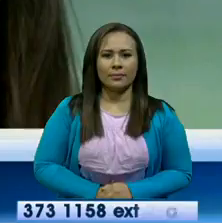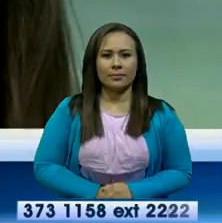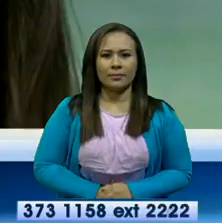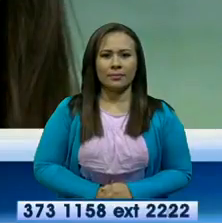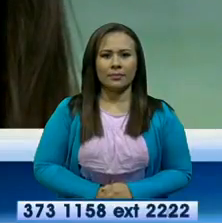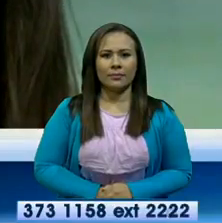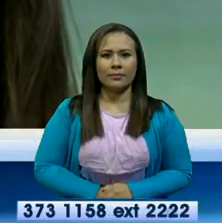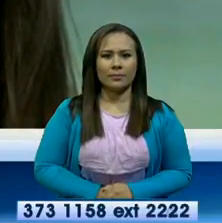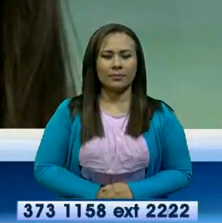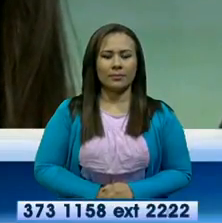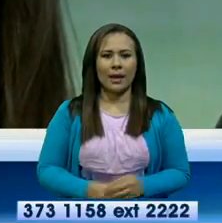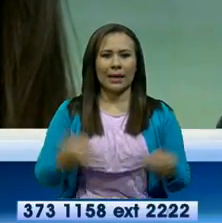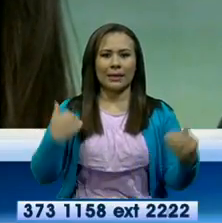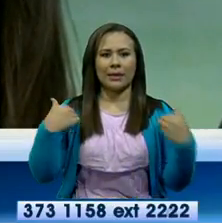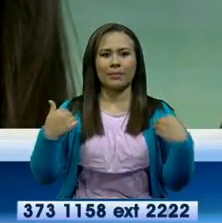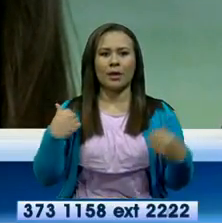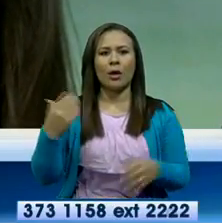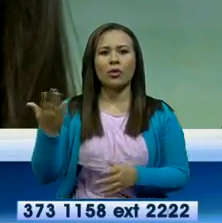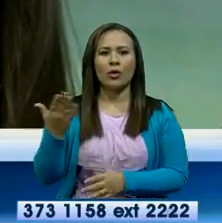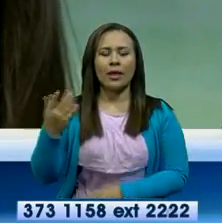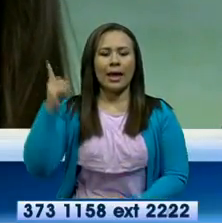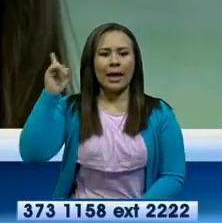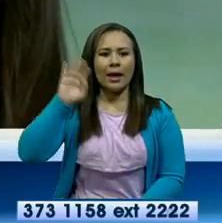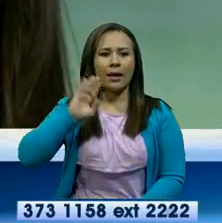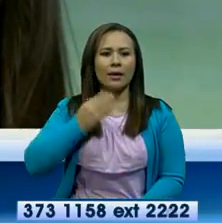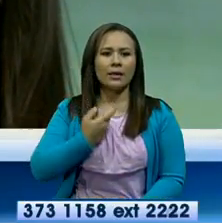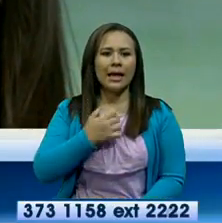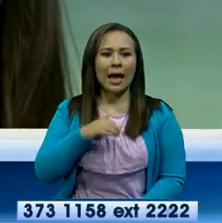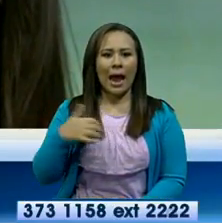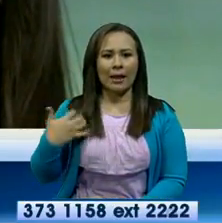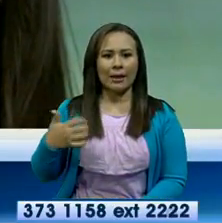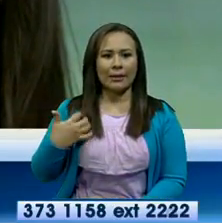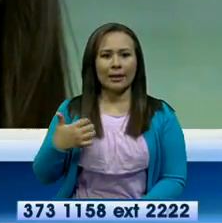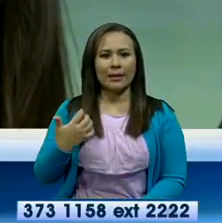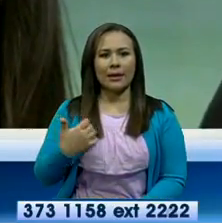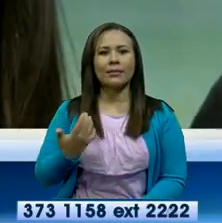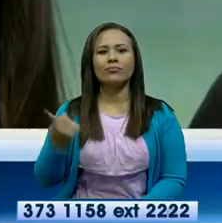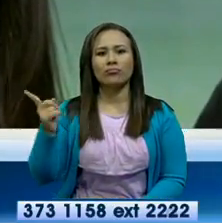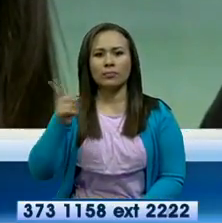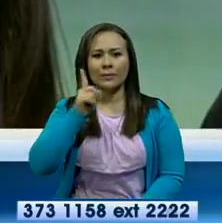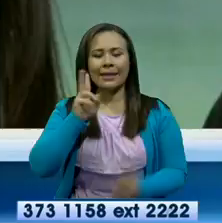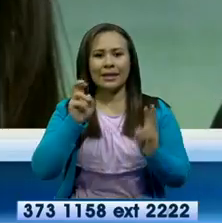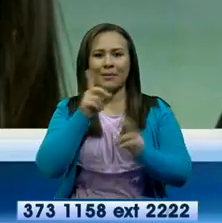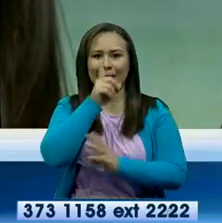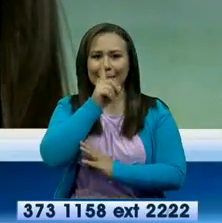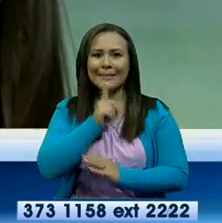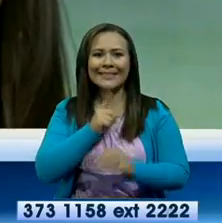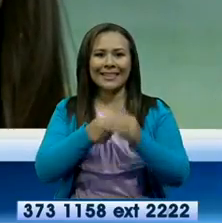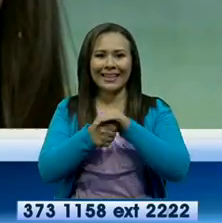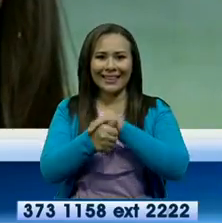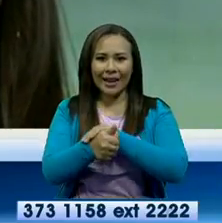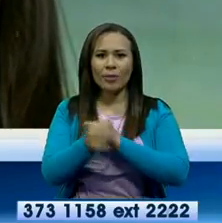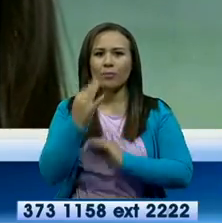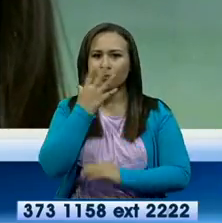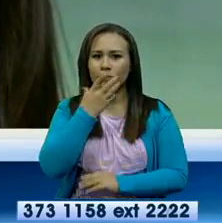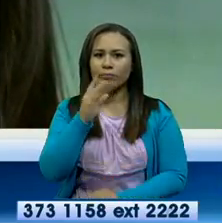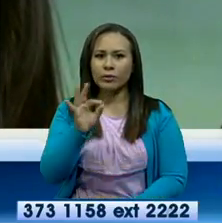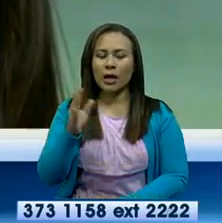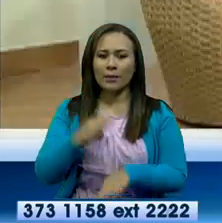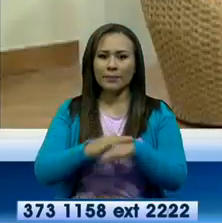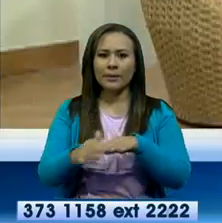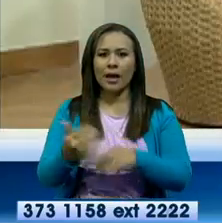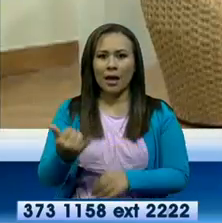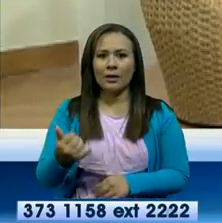drama tura que es de buenos aires y ama lucía y se llama el silencio las tortugas invitamos a verlo a